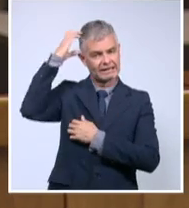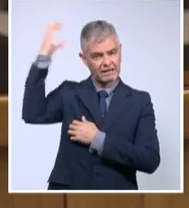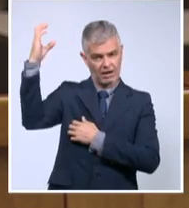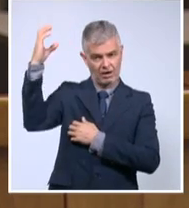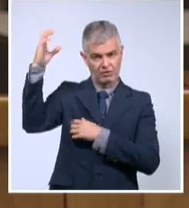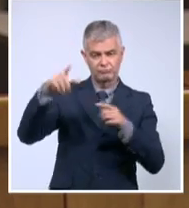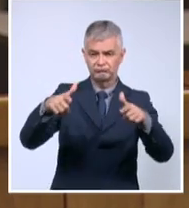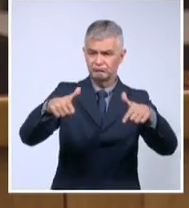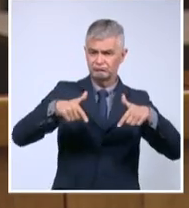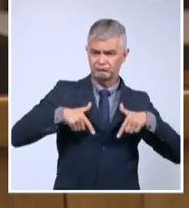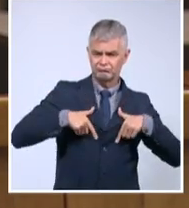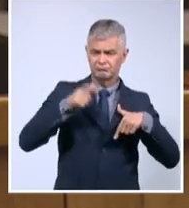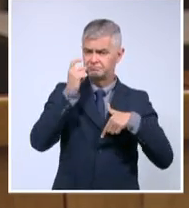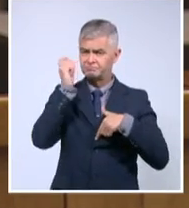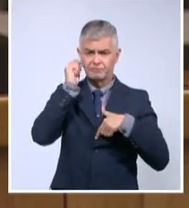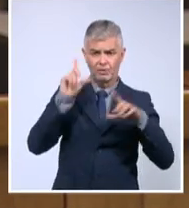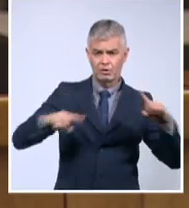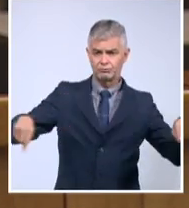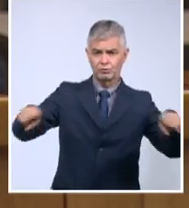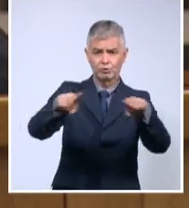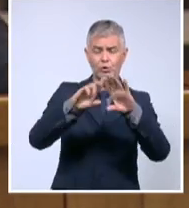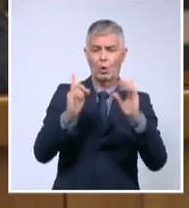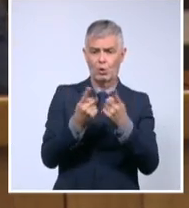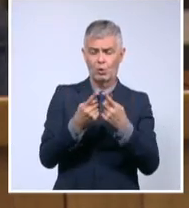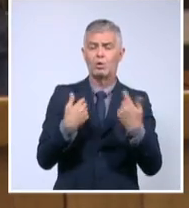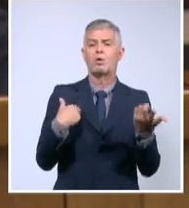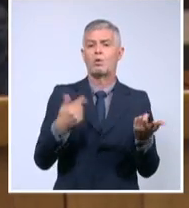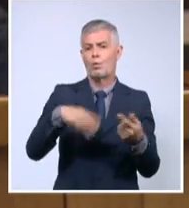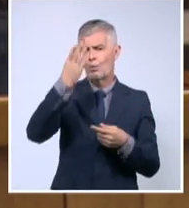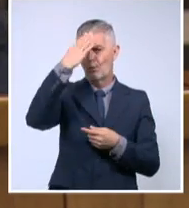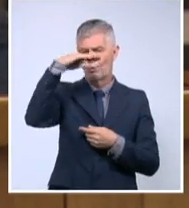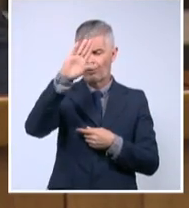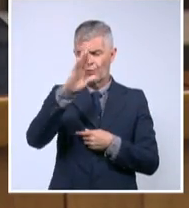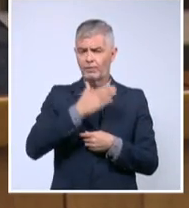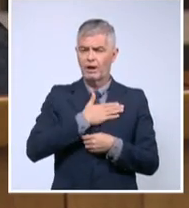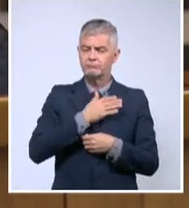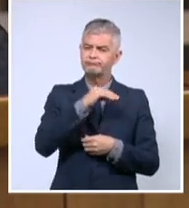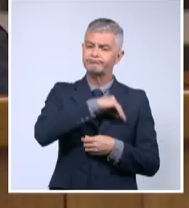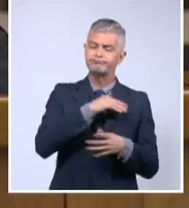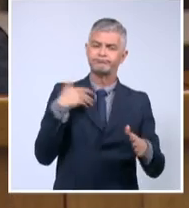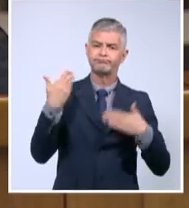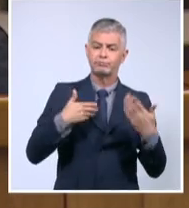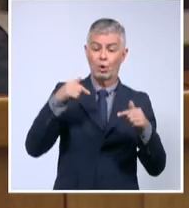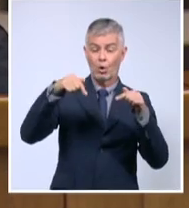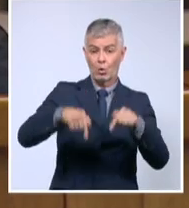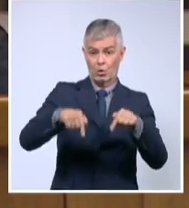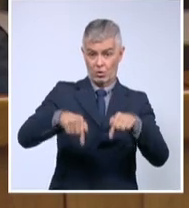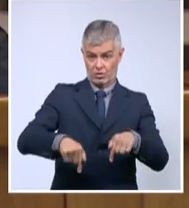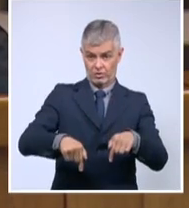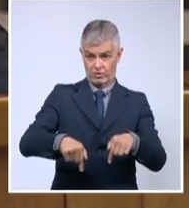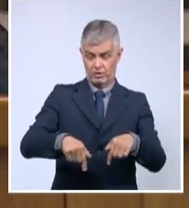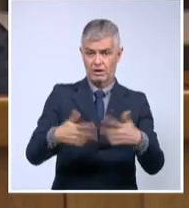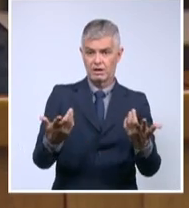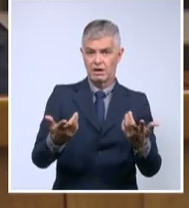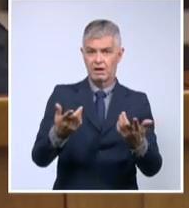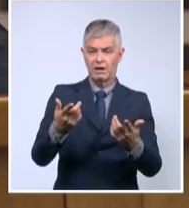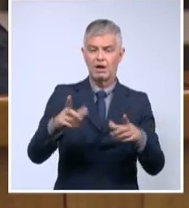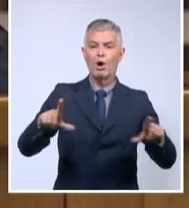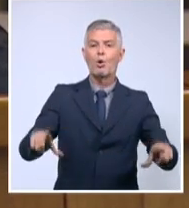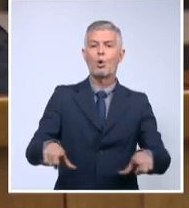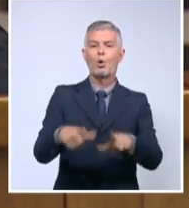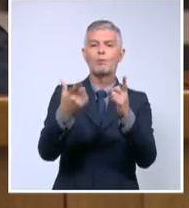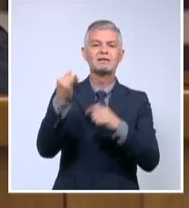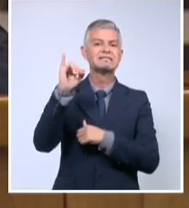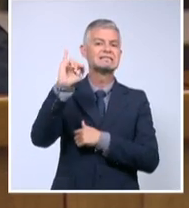diputados, compatriotas, se honra a Cuba al contar en un día como hoy, cuando se cumplen 6 años